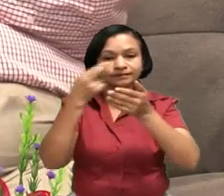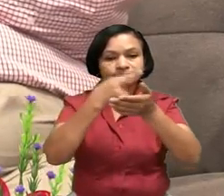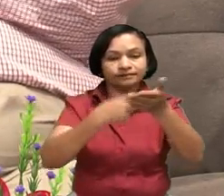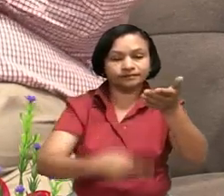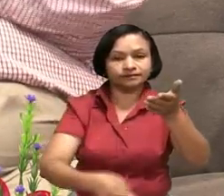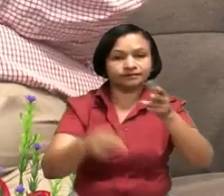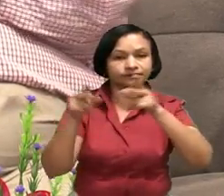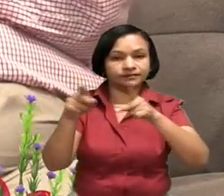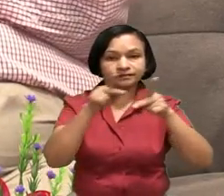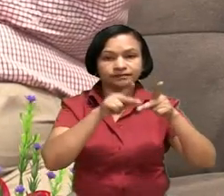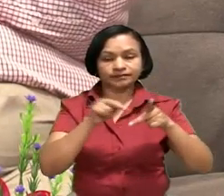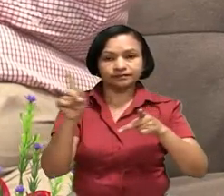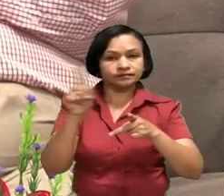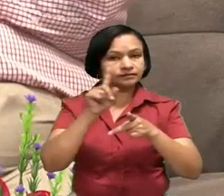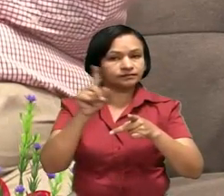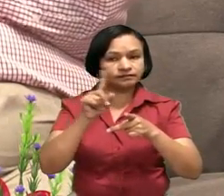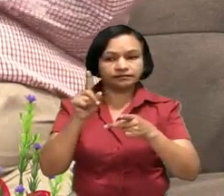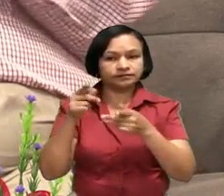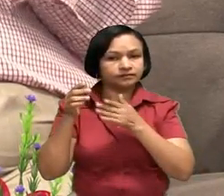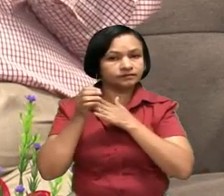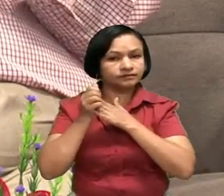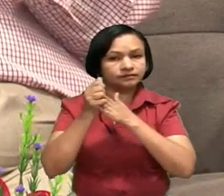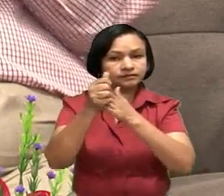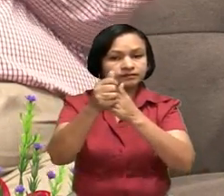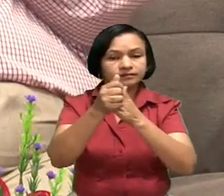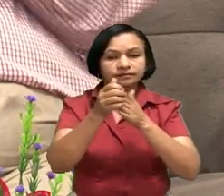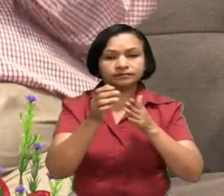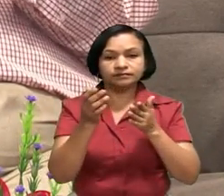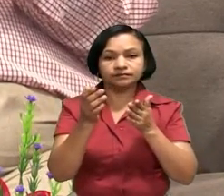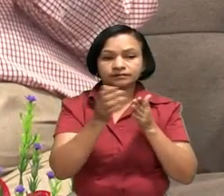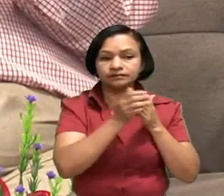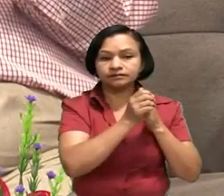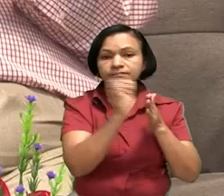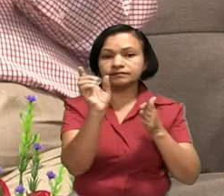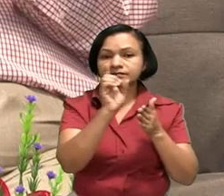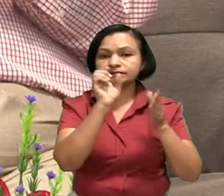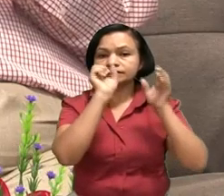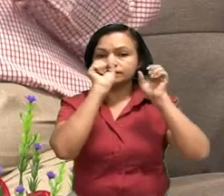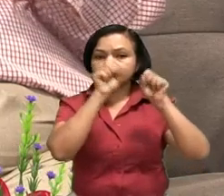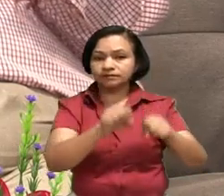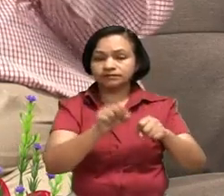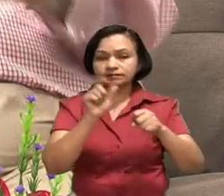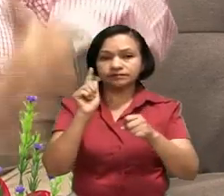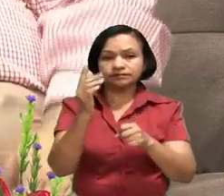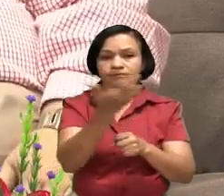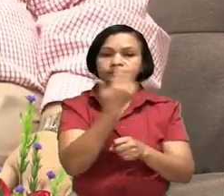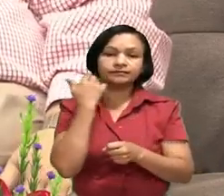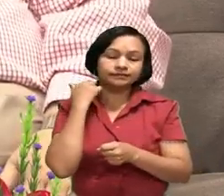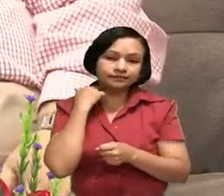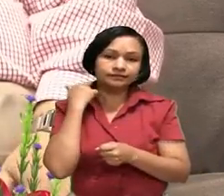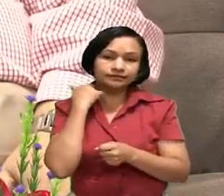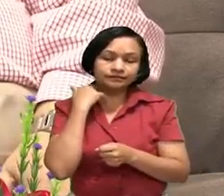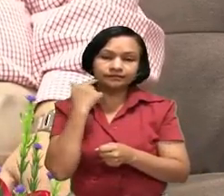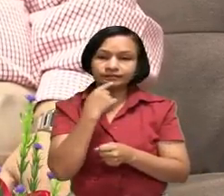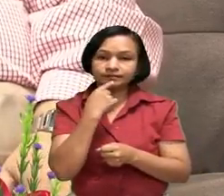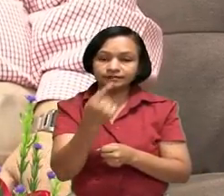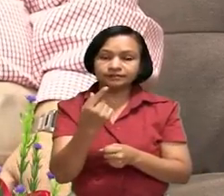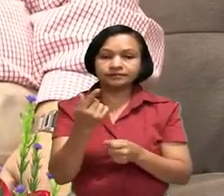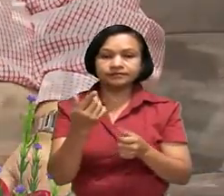gente pero eso no es el camino el camino es que nosotros podamos siempre existimos y alguien también